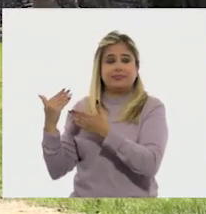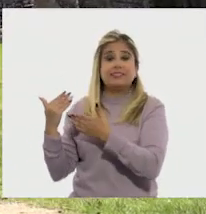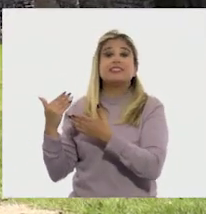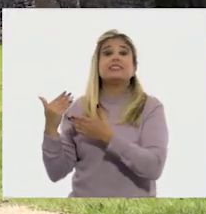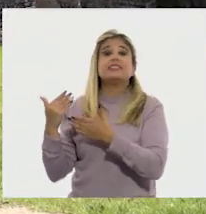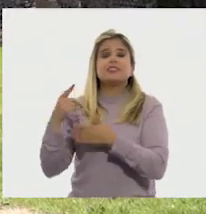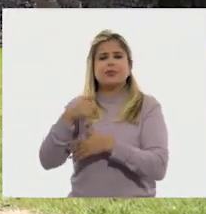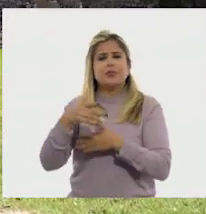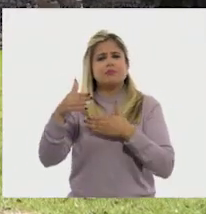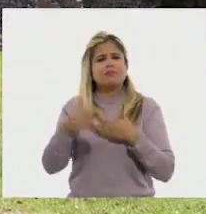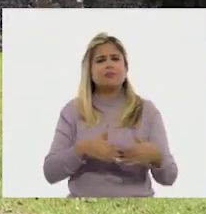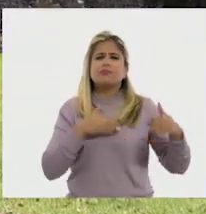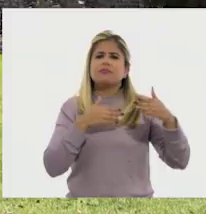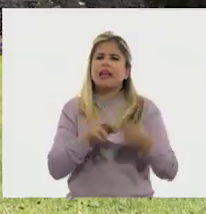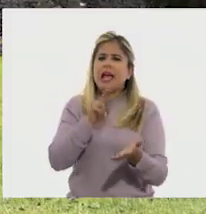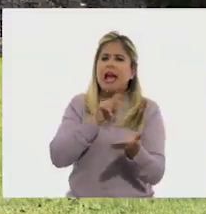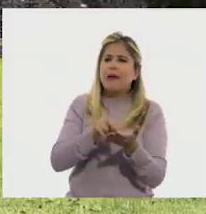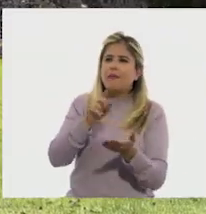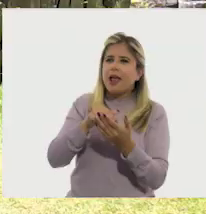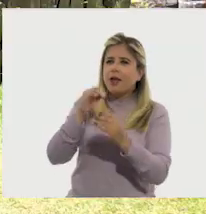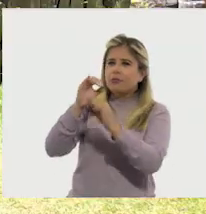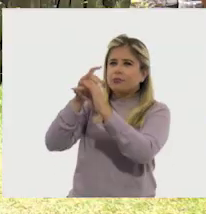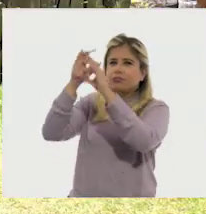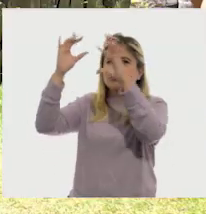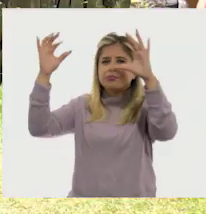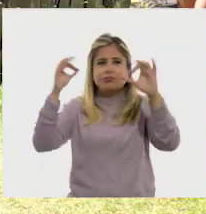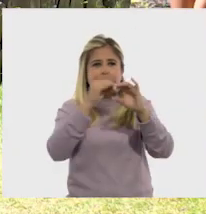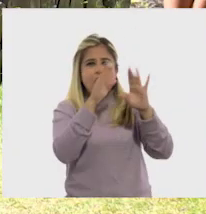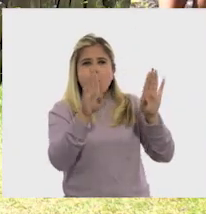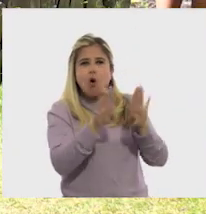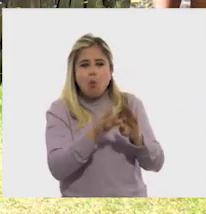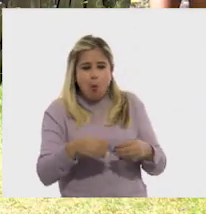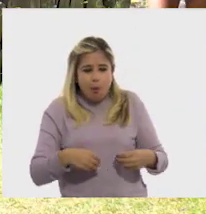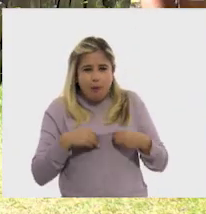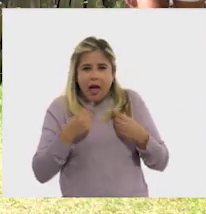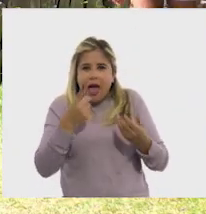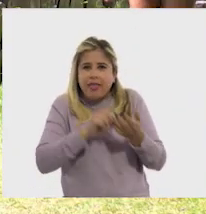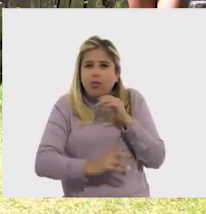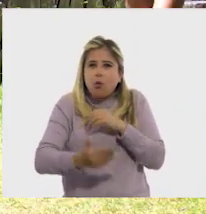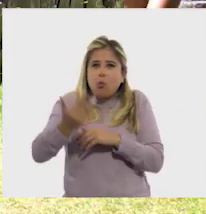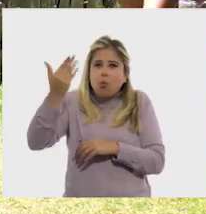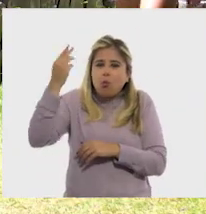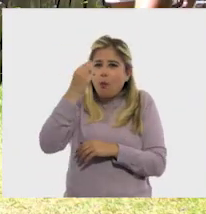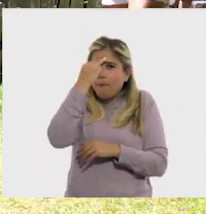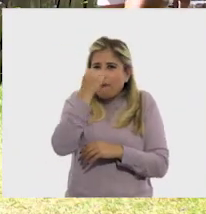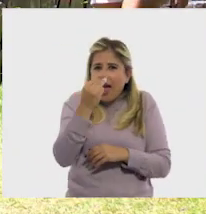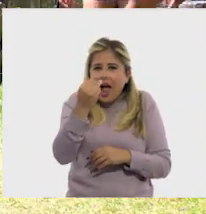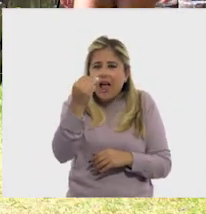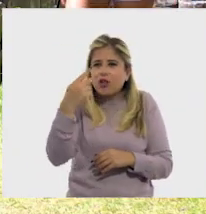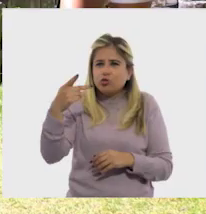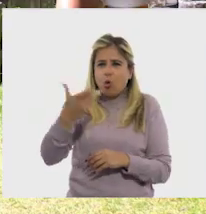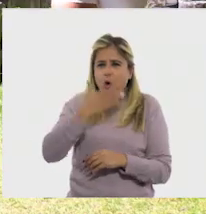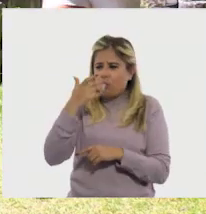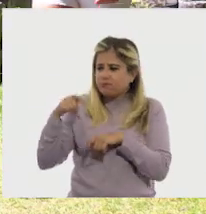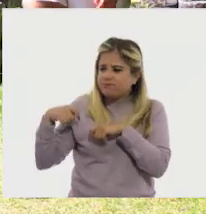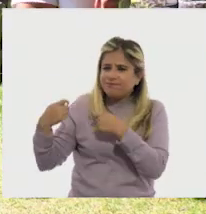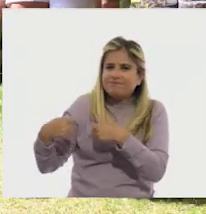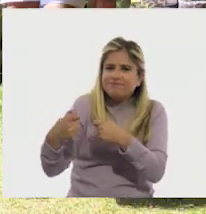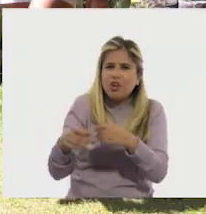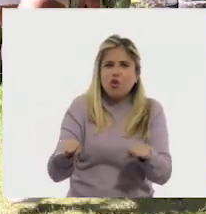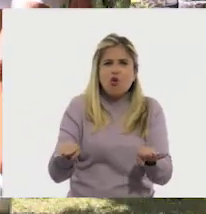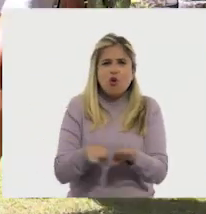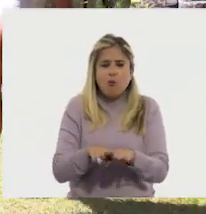Mientras caminas, te imaginas cómo era la vida de los mayas en esta ciudad. Revives sus costumbres y tradiciones,